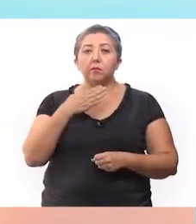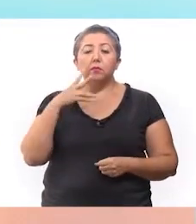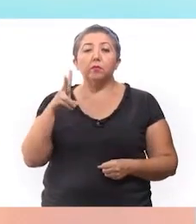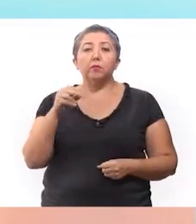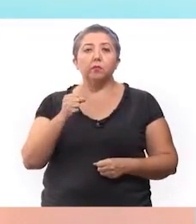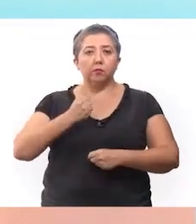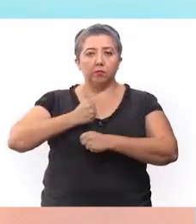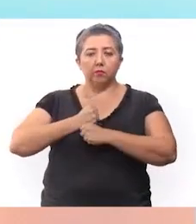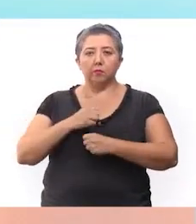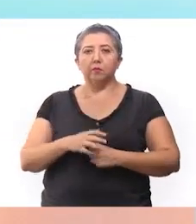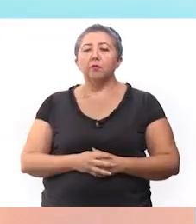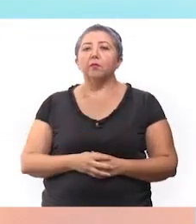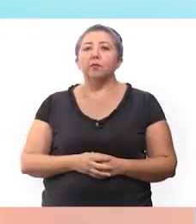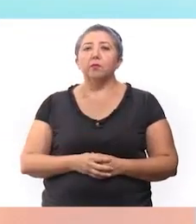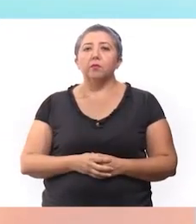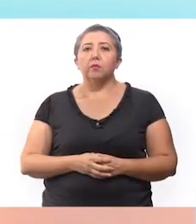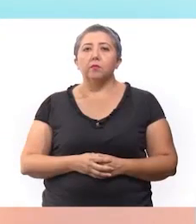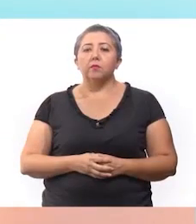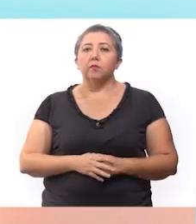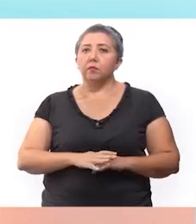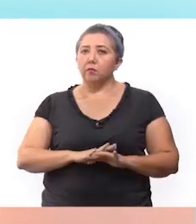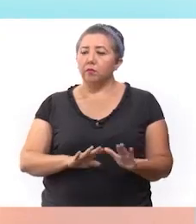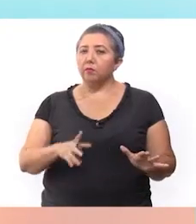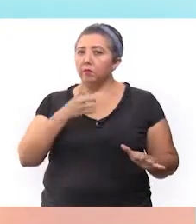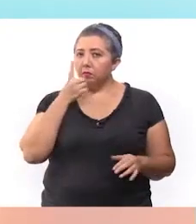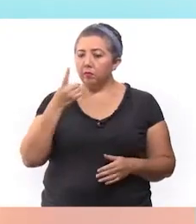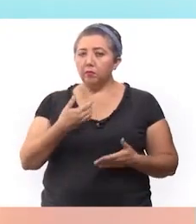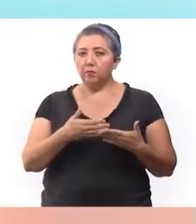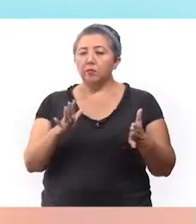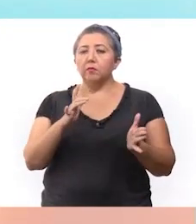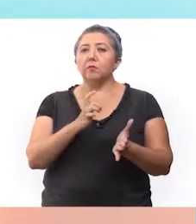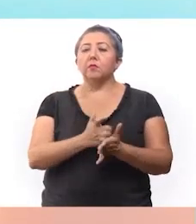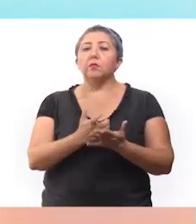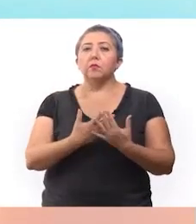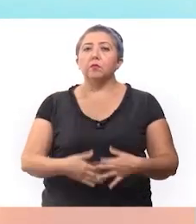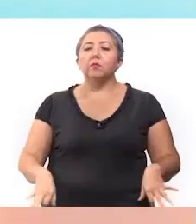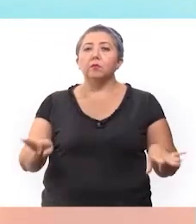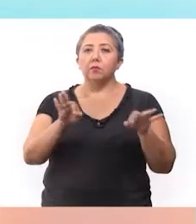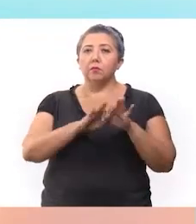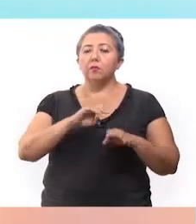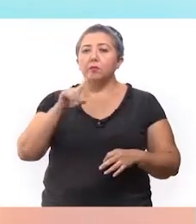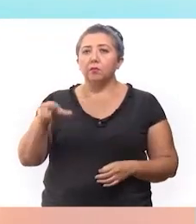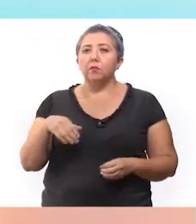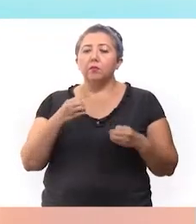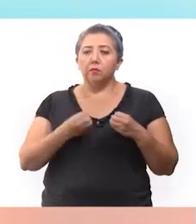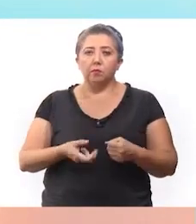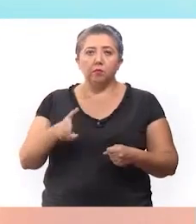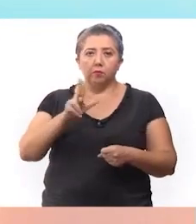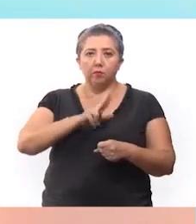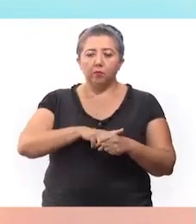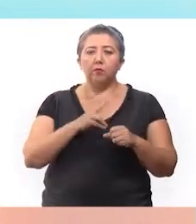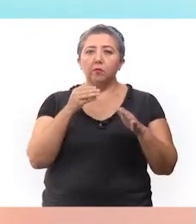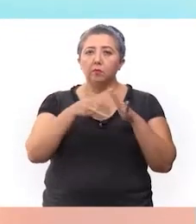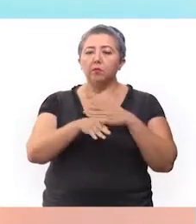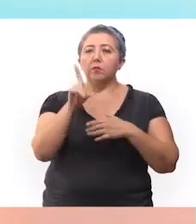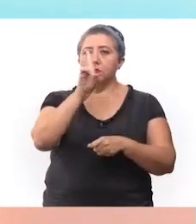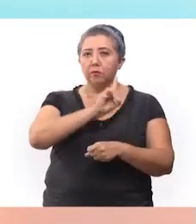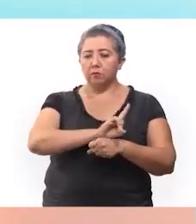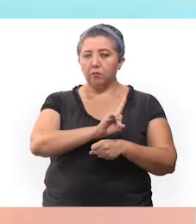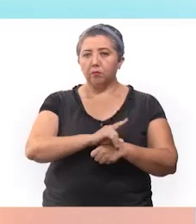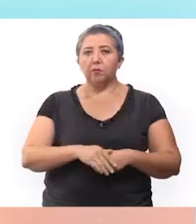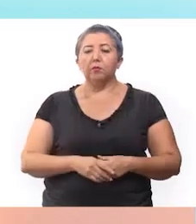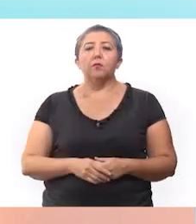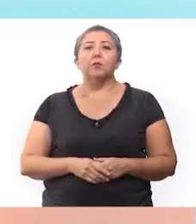Bienestar y las Fuerzas Armadas. Como se ha señalado en la reapertura económica, los datos más importantes son la ocupación hospitalaria y los